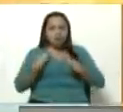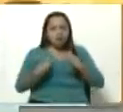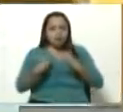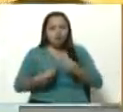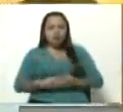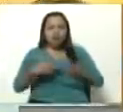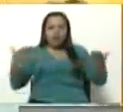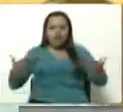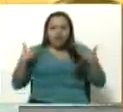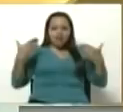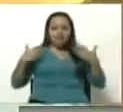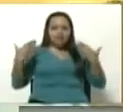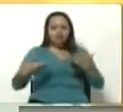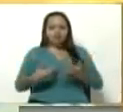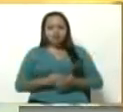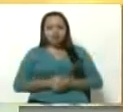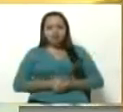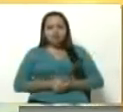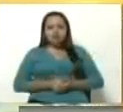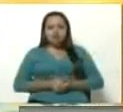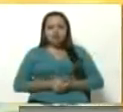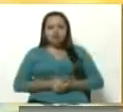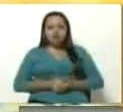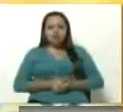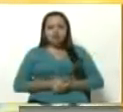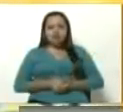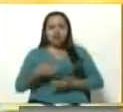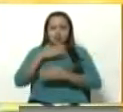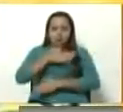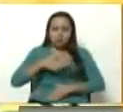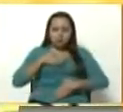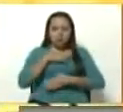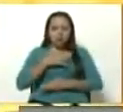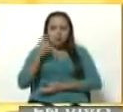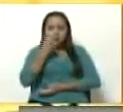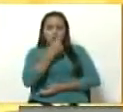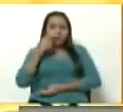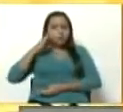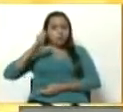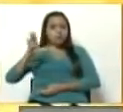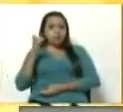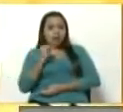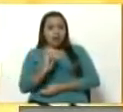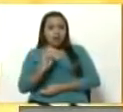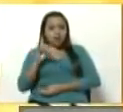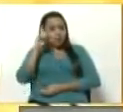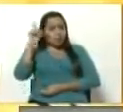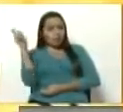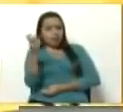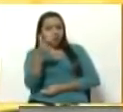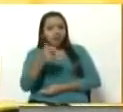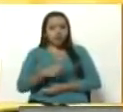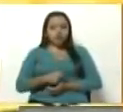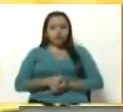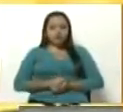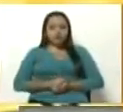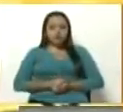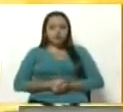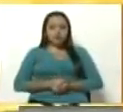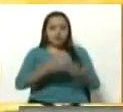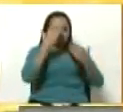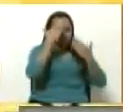las alegrías, de las satisfacciones, de los compromisos que tenemos por este Estado.